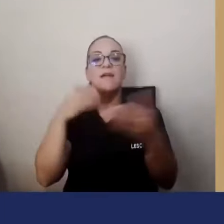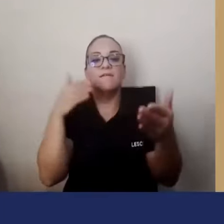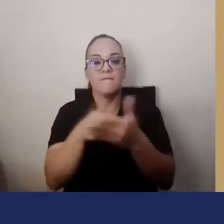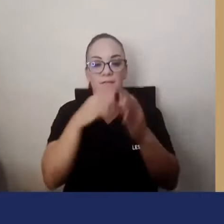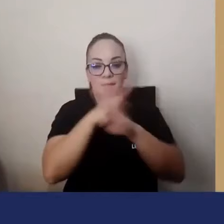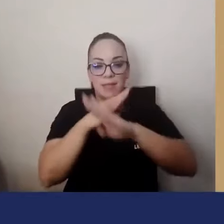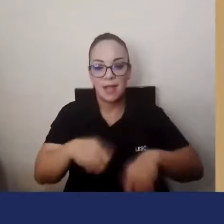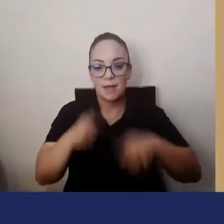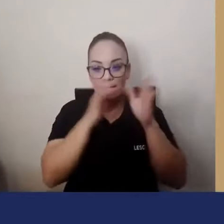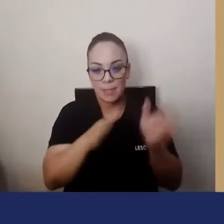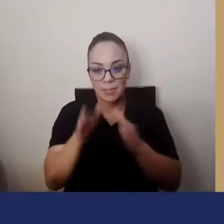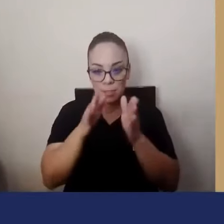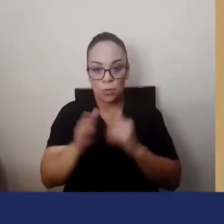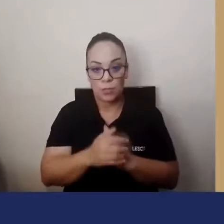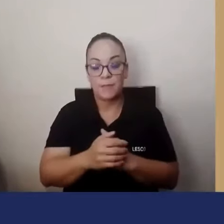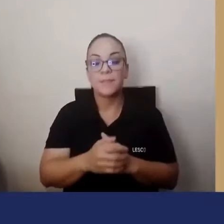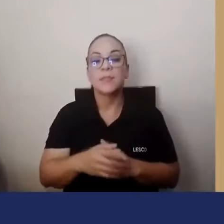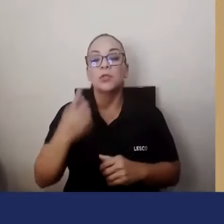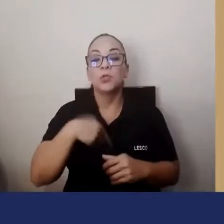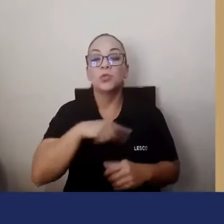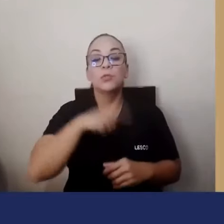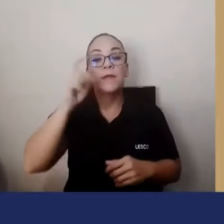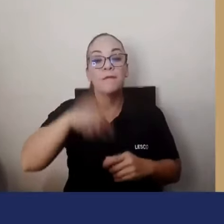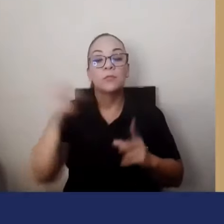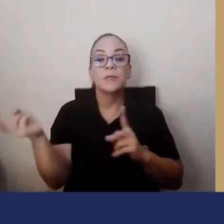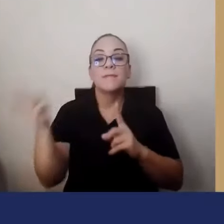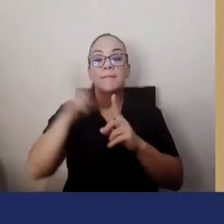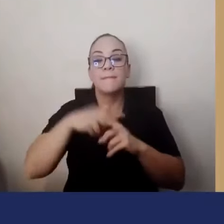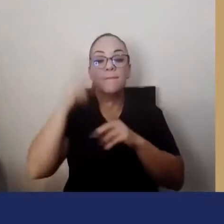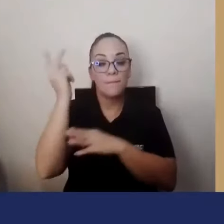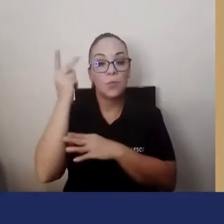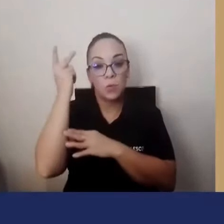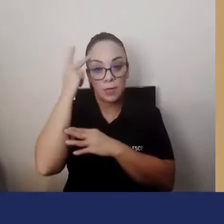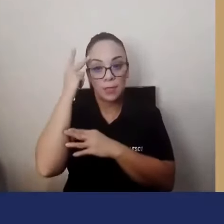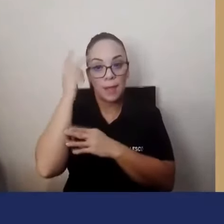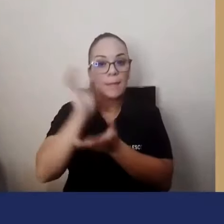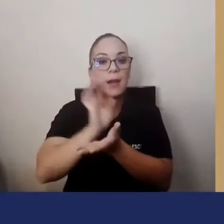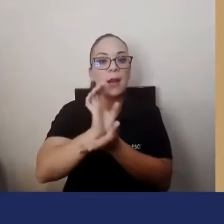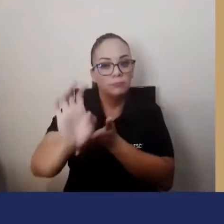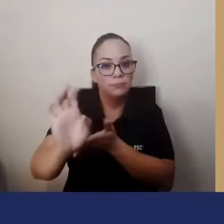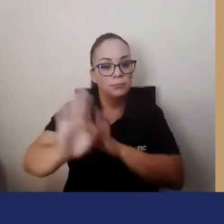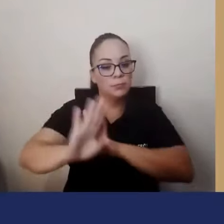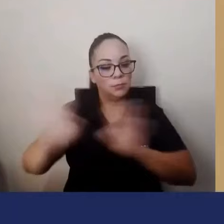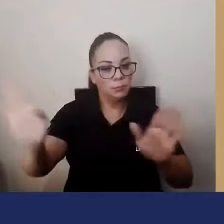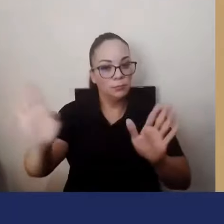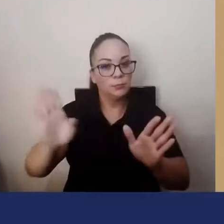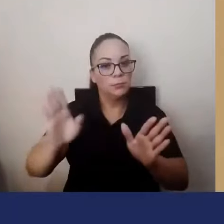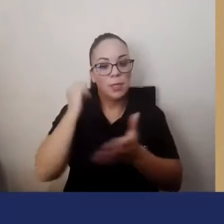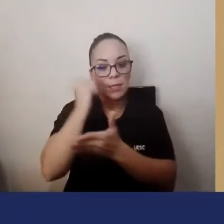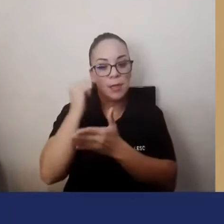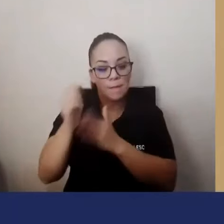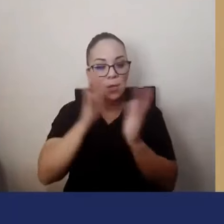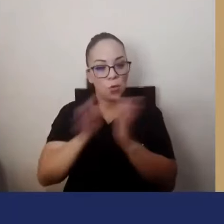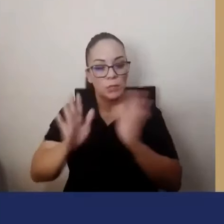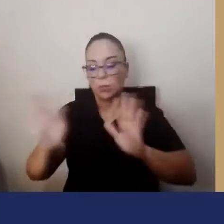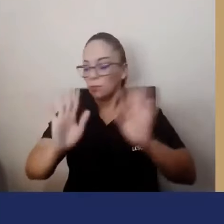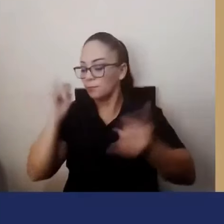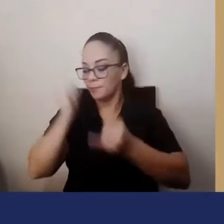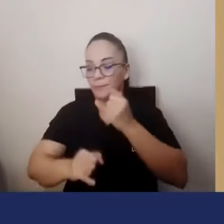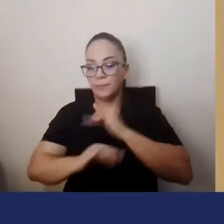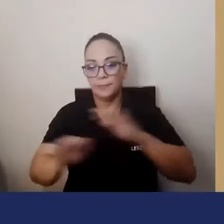Y por eso nosotros tenemos que implementar una política para combatir este crimen organizado. Lo hemos